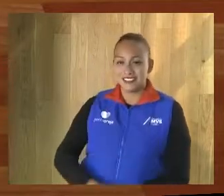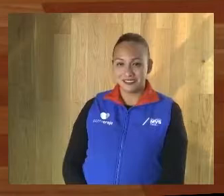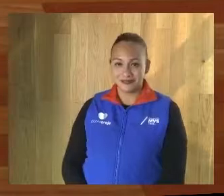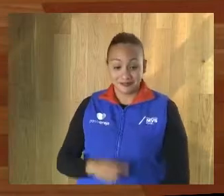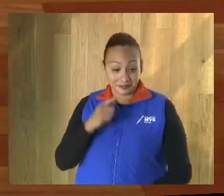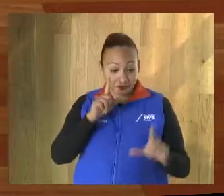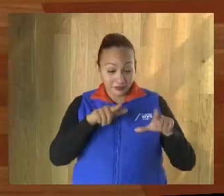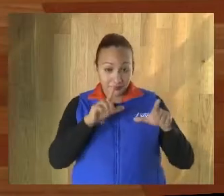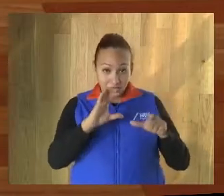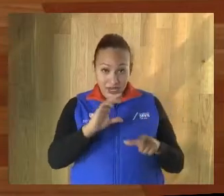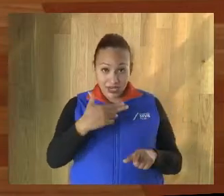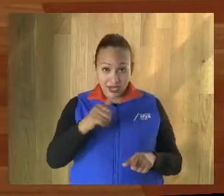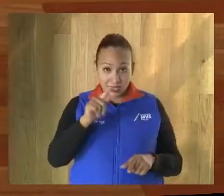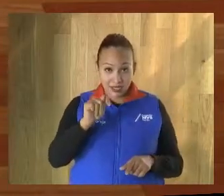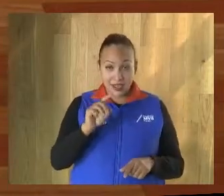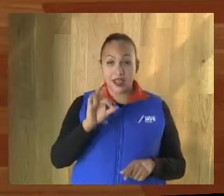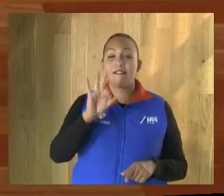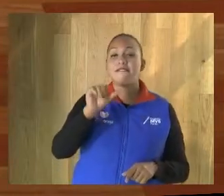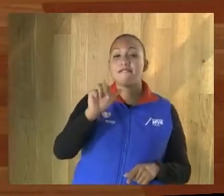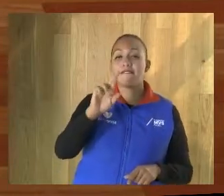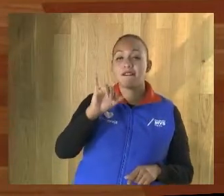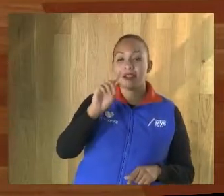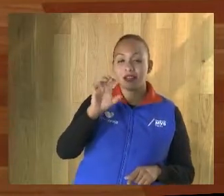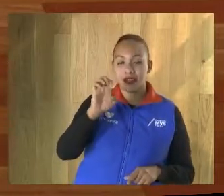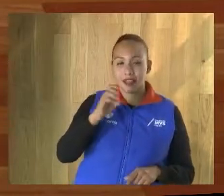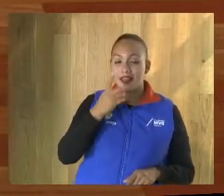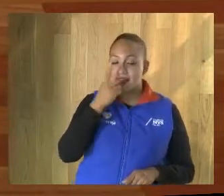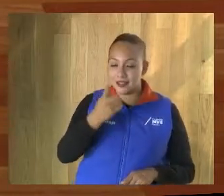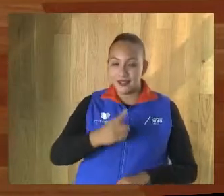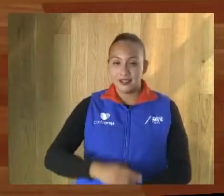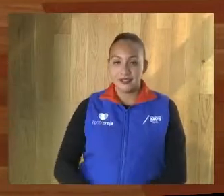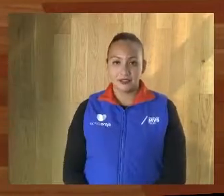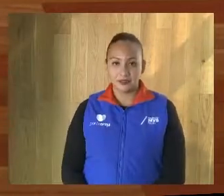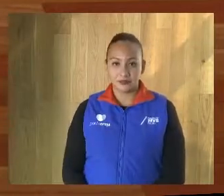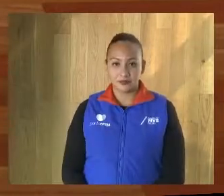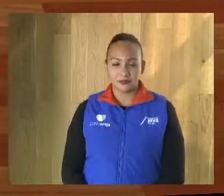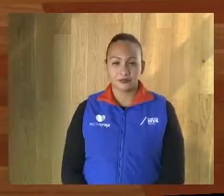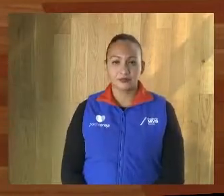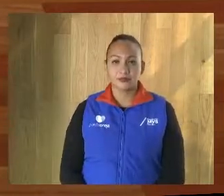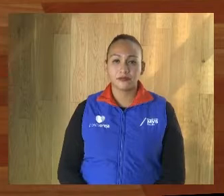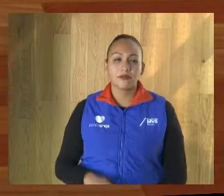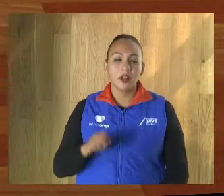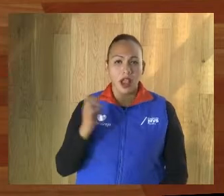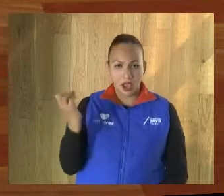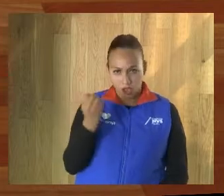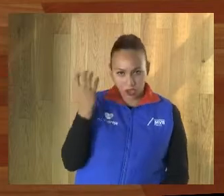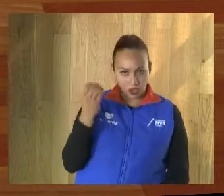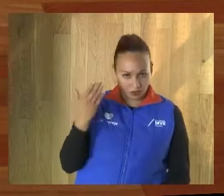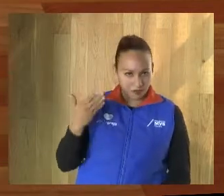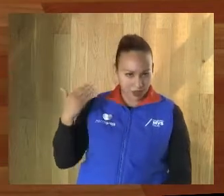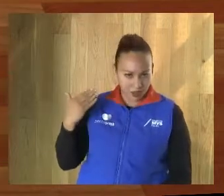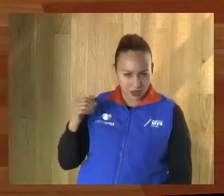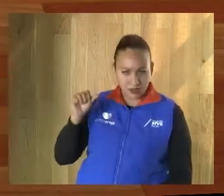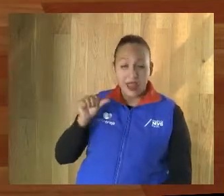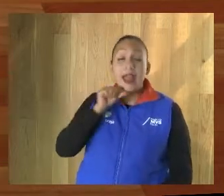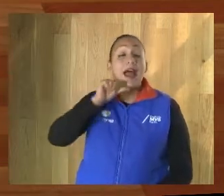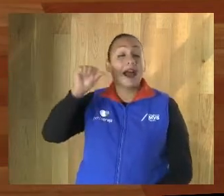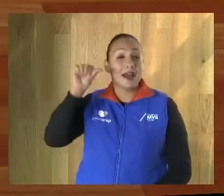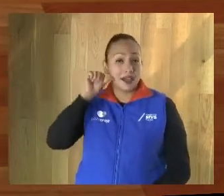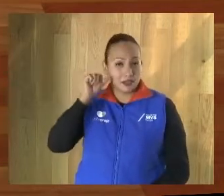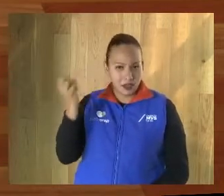la plataforma del chat, Faride de Yanira Alemán Guerrero nos dice, con respecto a la conferencia del día de